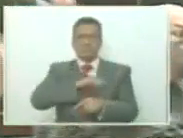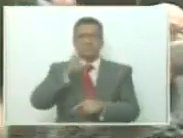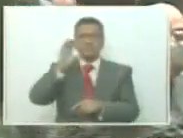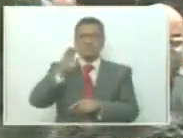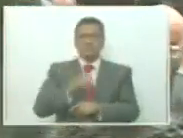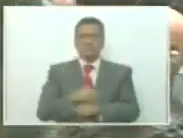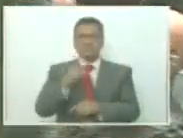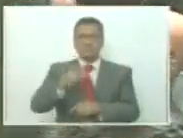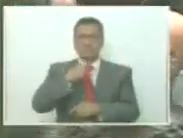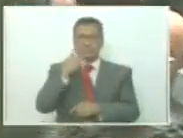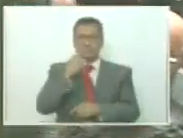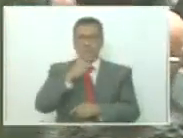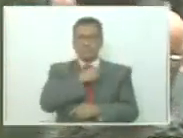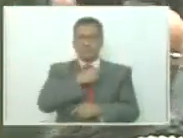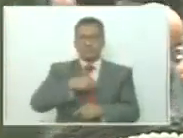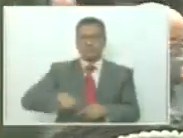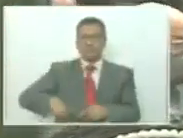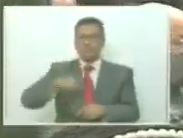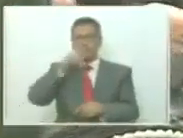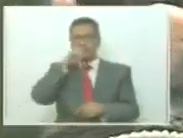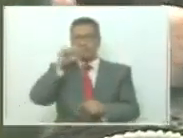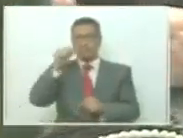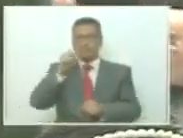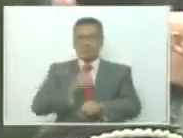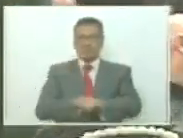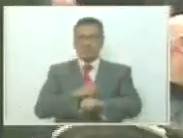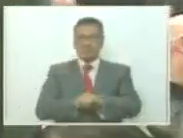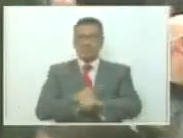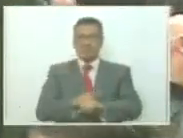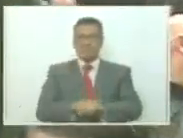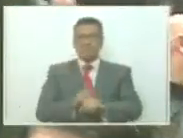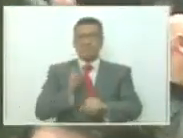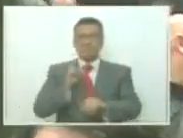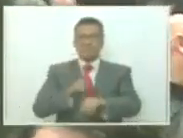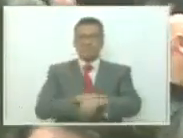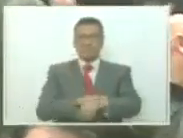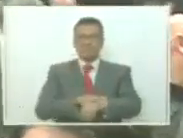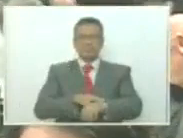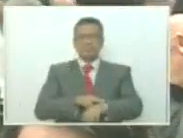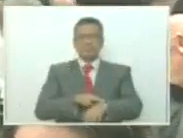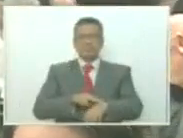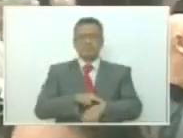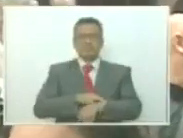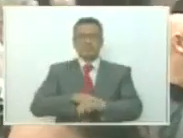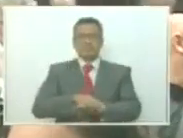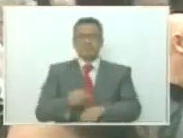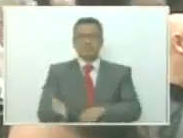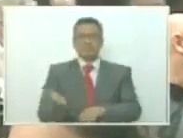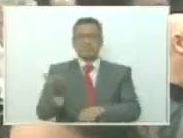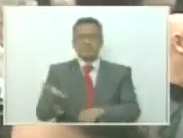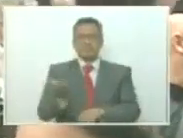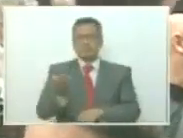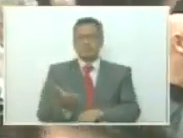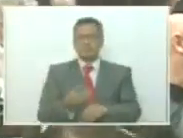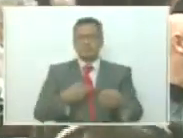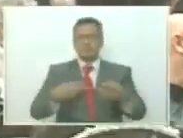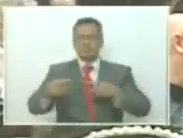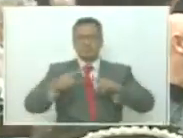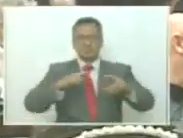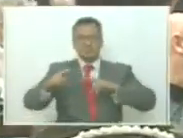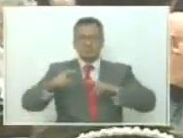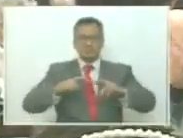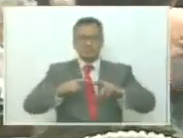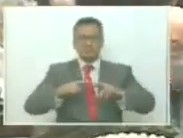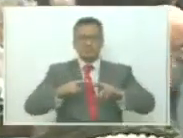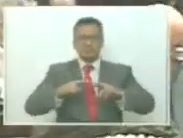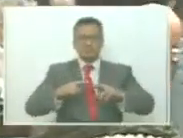de la política del presidente Maduro, en un momento particularmente importante para las relaciones